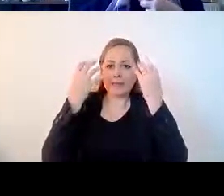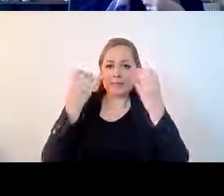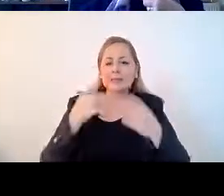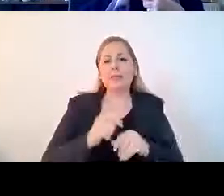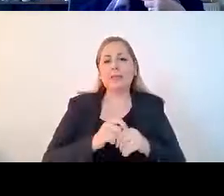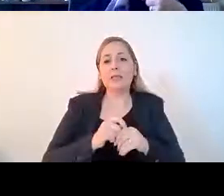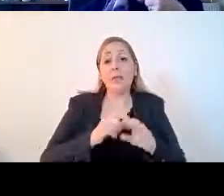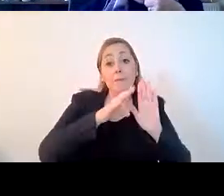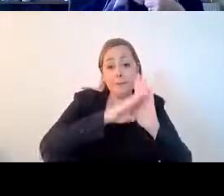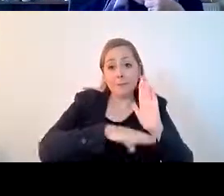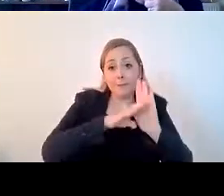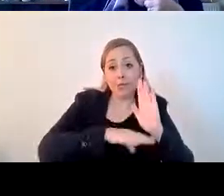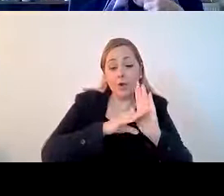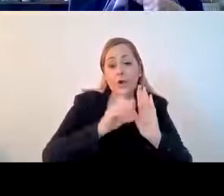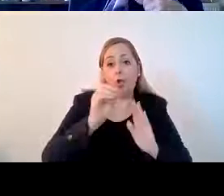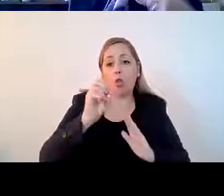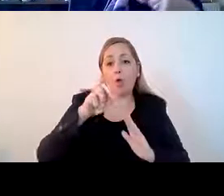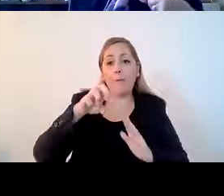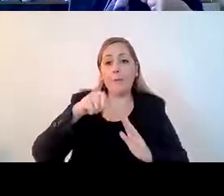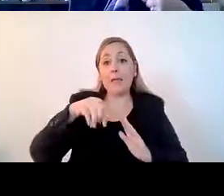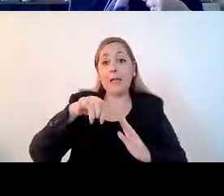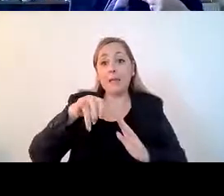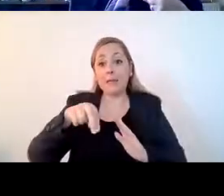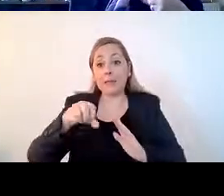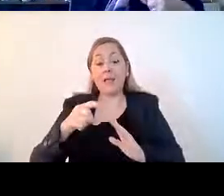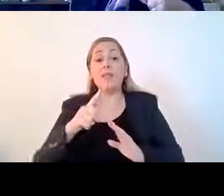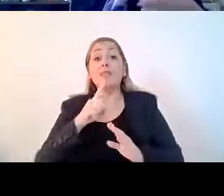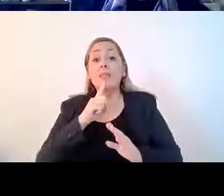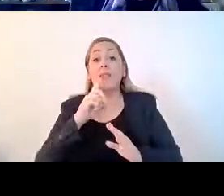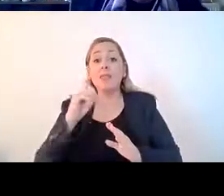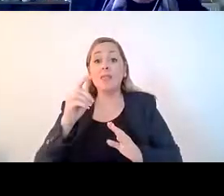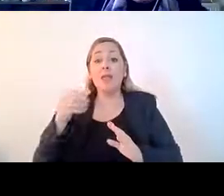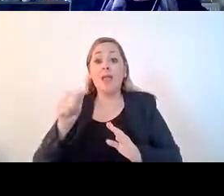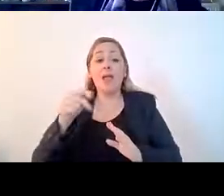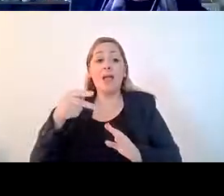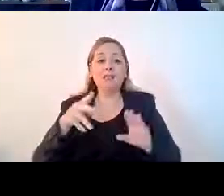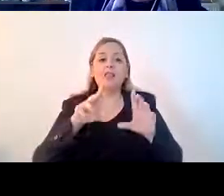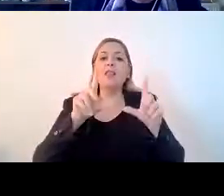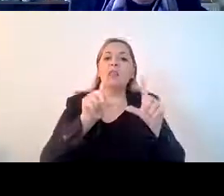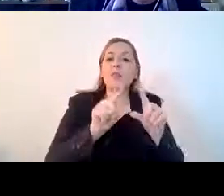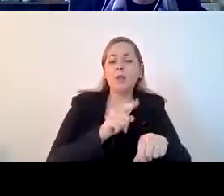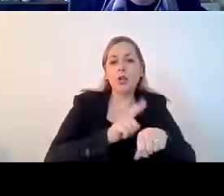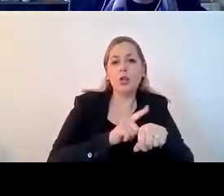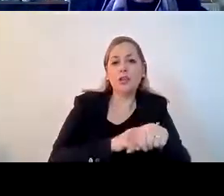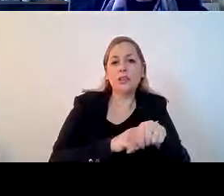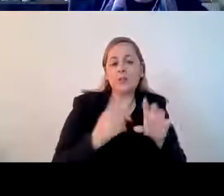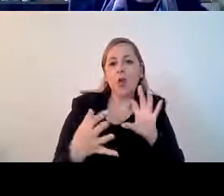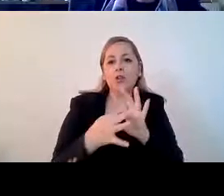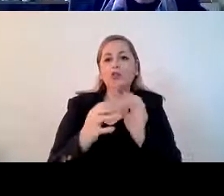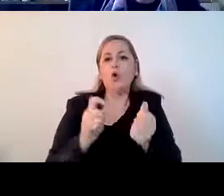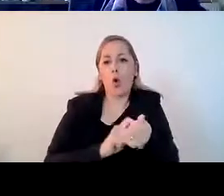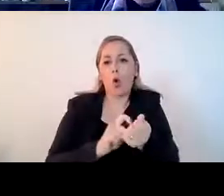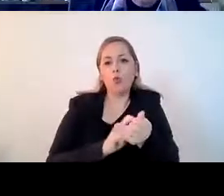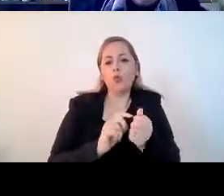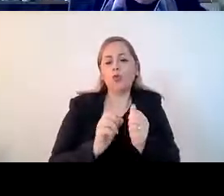menor cantidad de dopamina en TDAH disminuye el tiempo para asociar la conducta con la consecuencia. Entonces vamos a tener